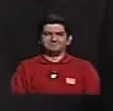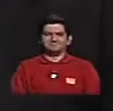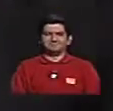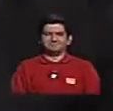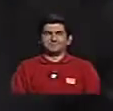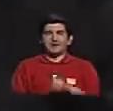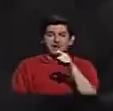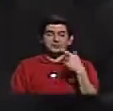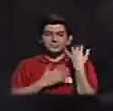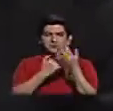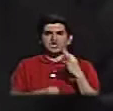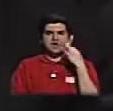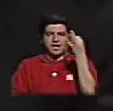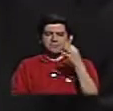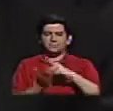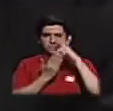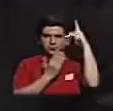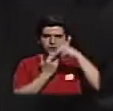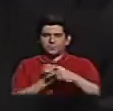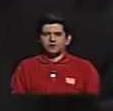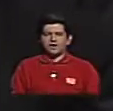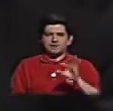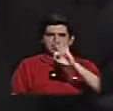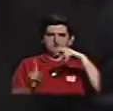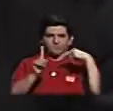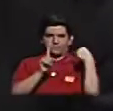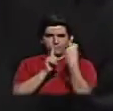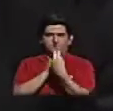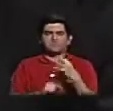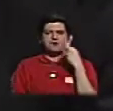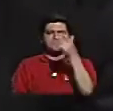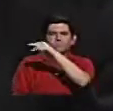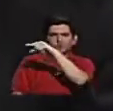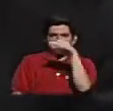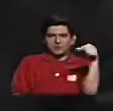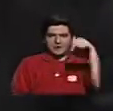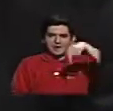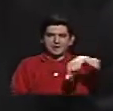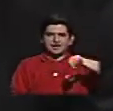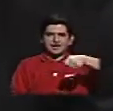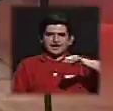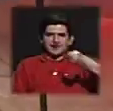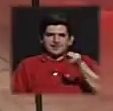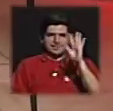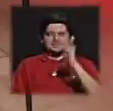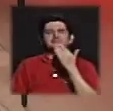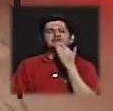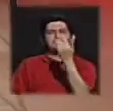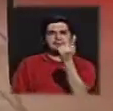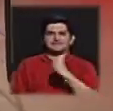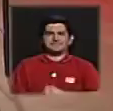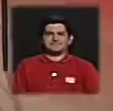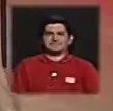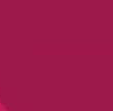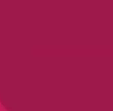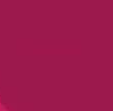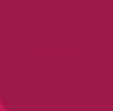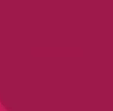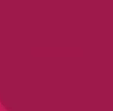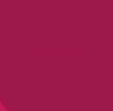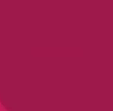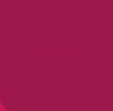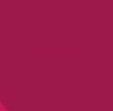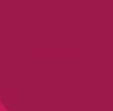los esperamos en una nueva entrega de Puntos de Vista la próxima semana aquí en Canal 15. Muchas gracias.